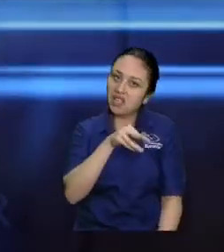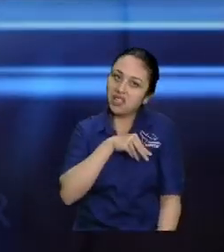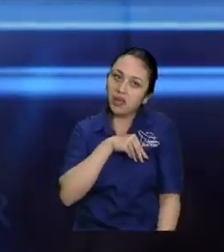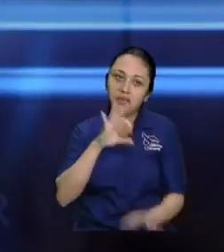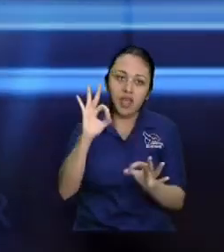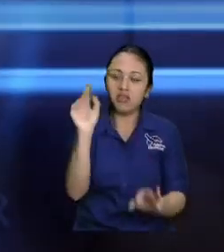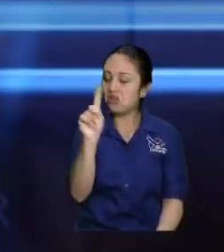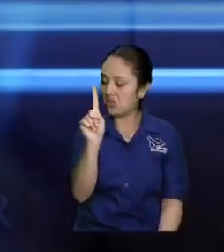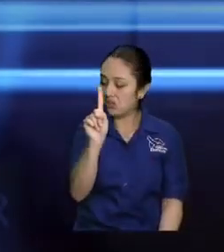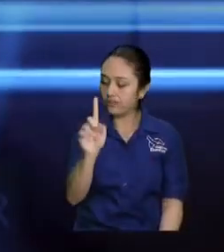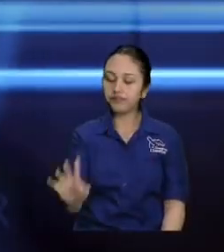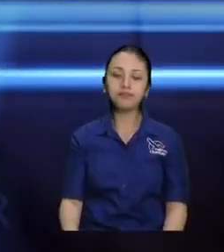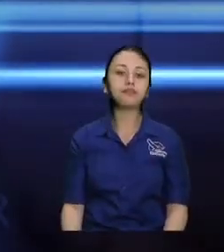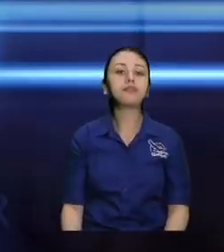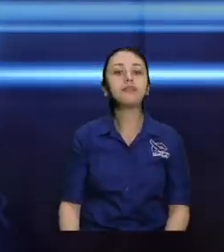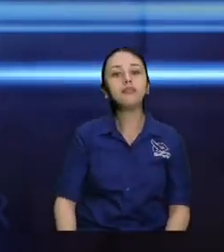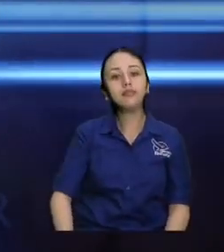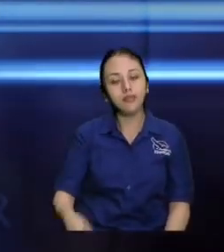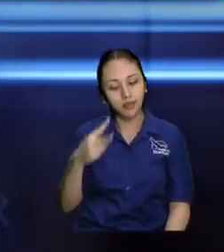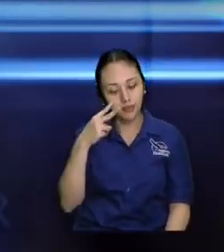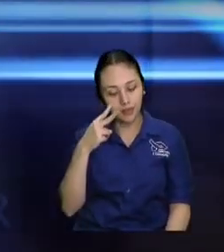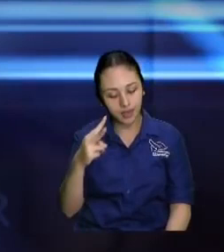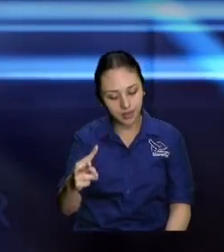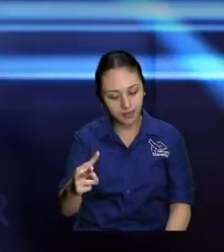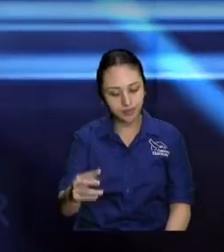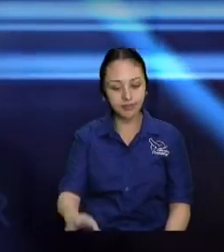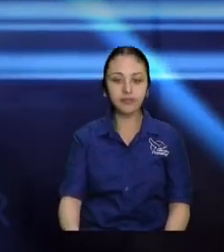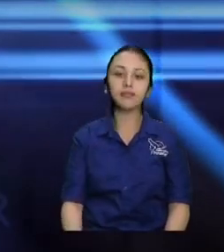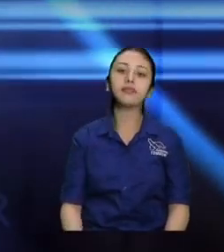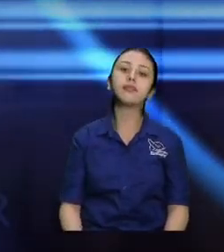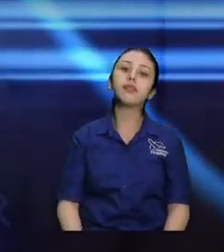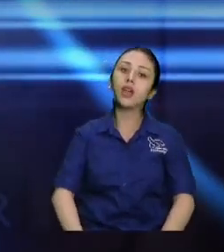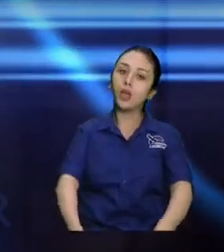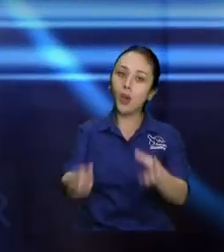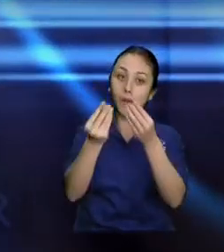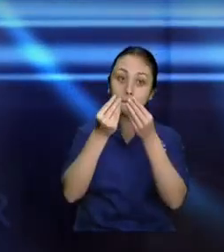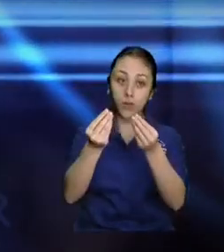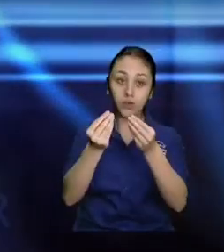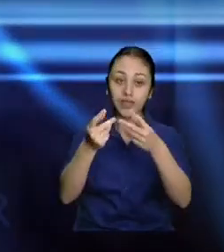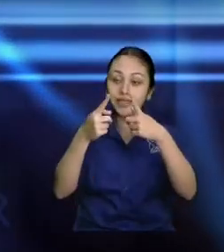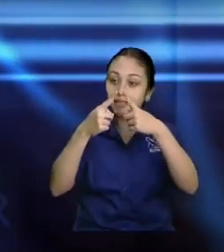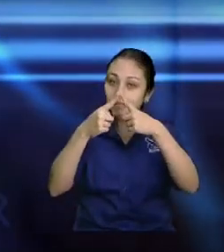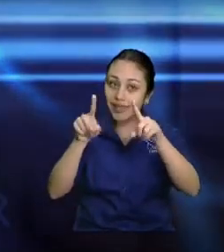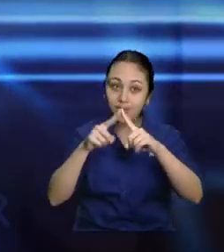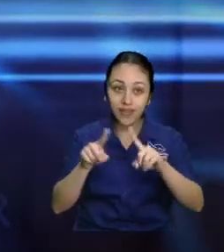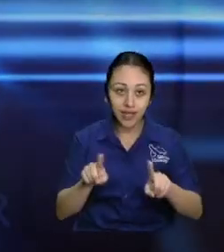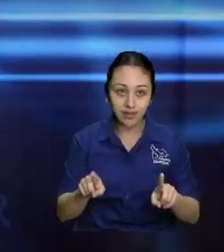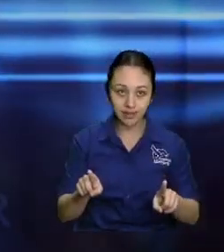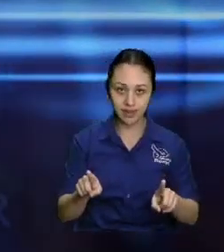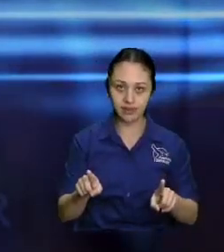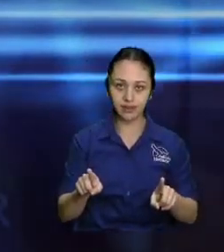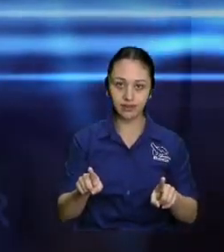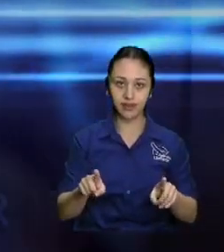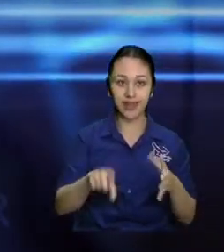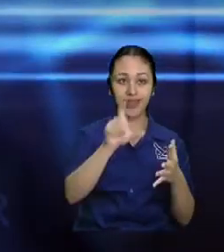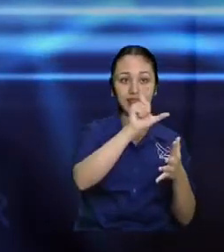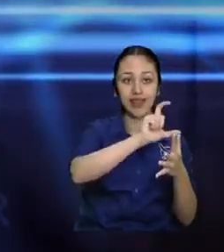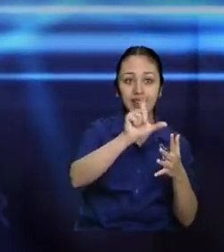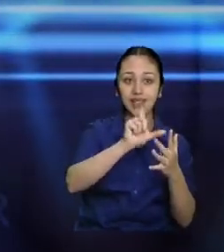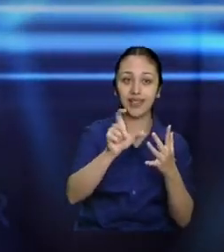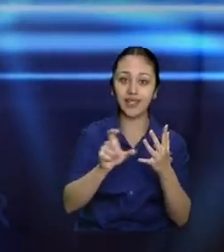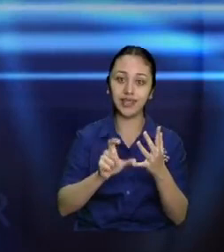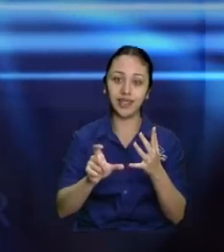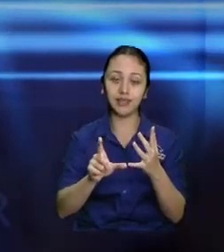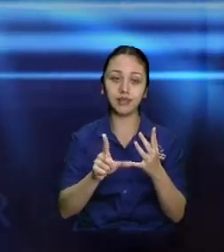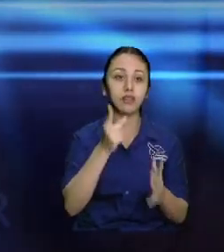va. Mire, pues, existen muchas diferencias entre hombres y mujeres. Aunque las feministas digan que no,